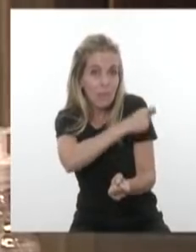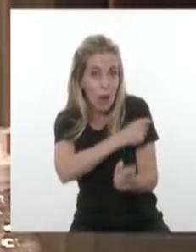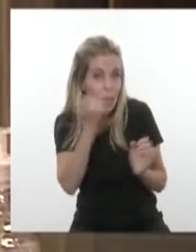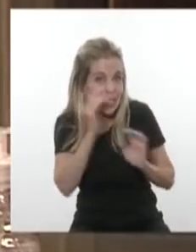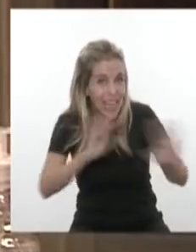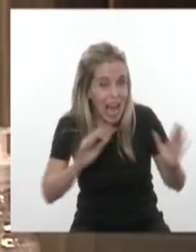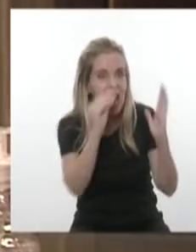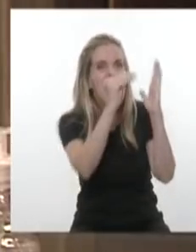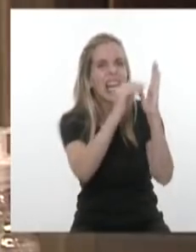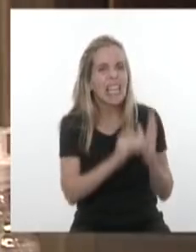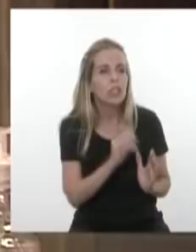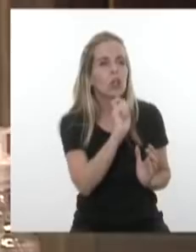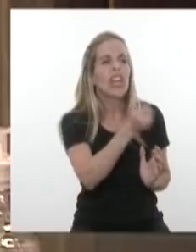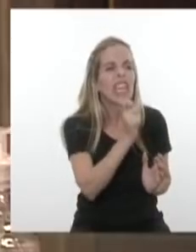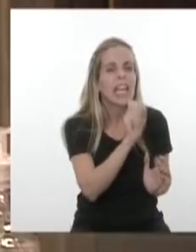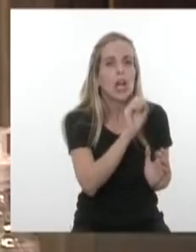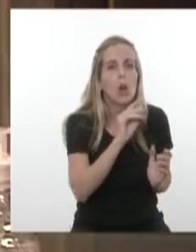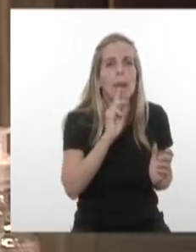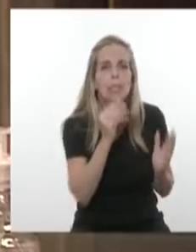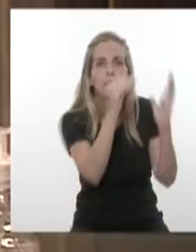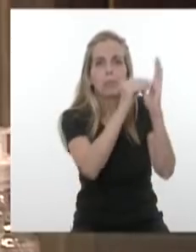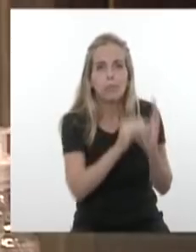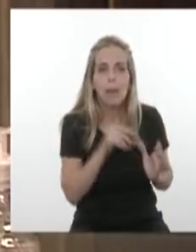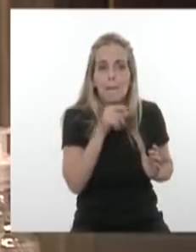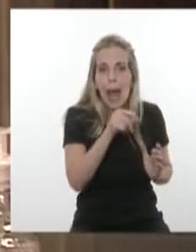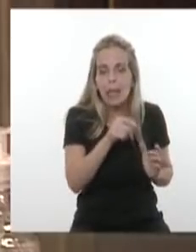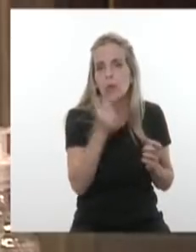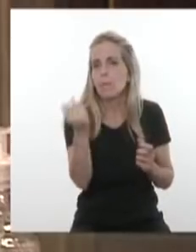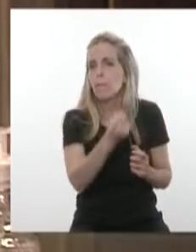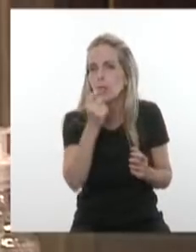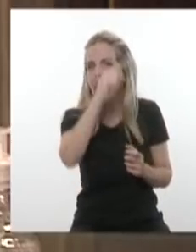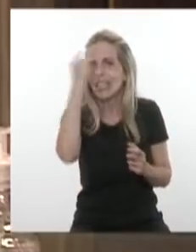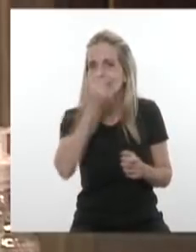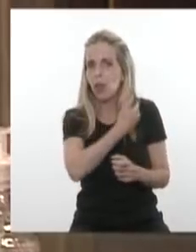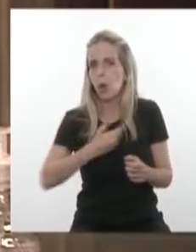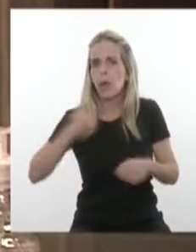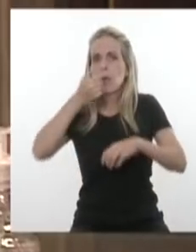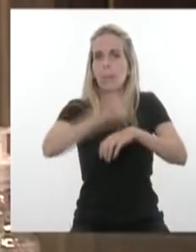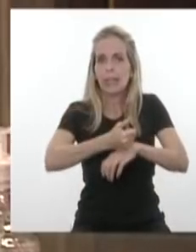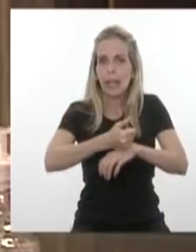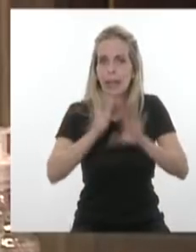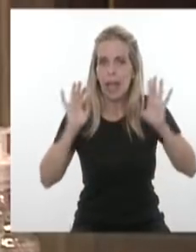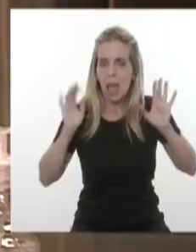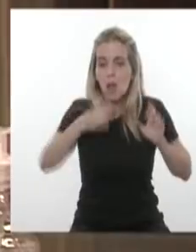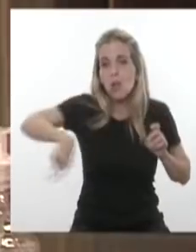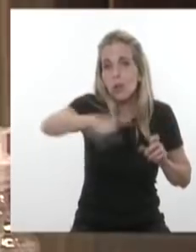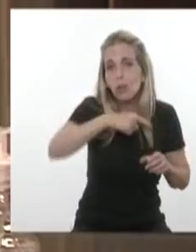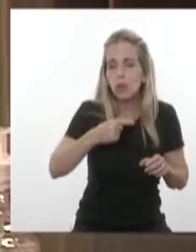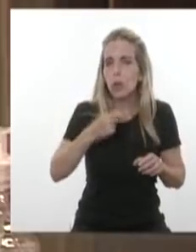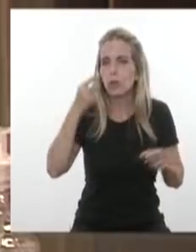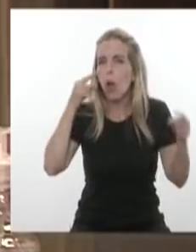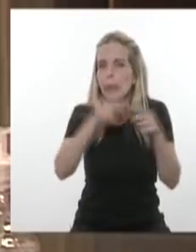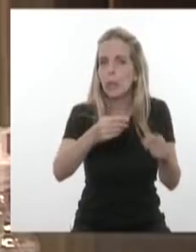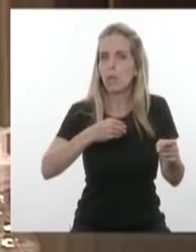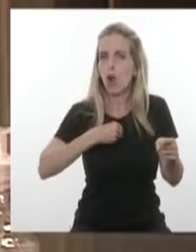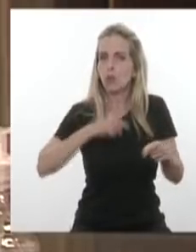que eso suceda es imprescindible un estado presente nuestra voluntad política ha sido